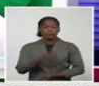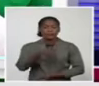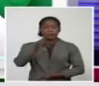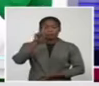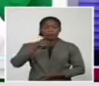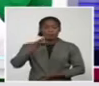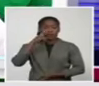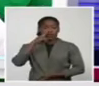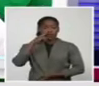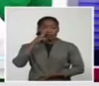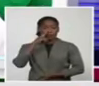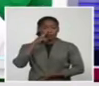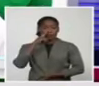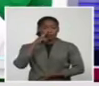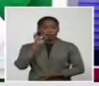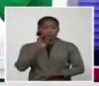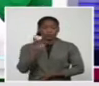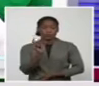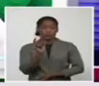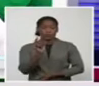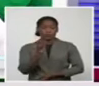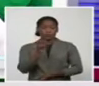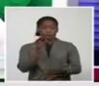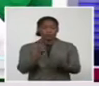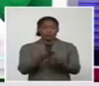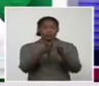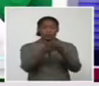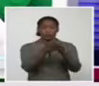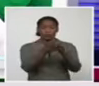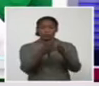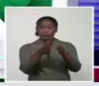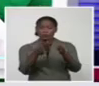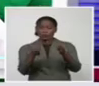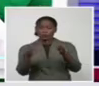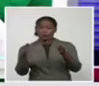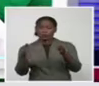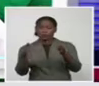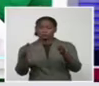hacemos referencia todos los días, pues ya